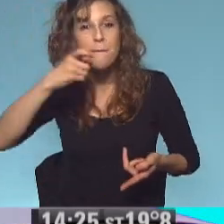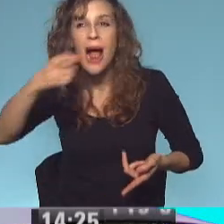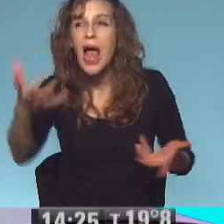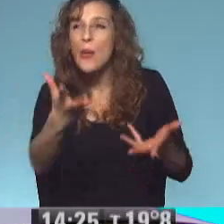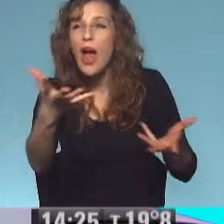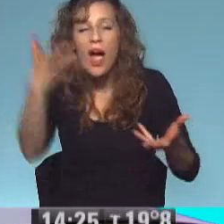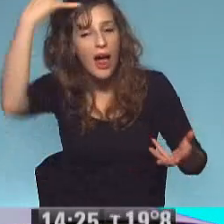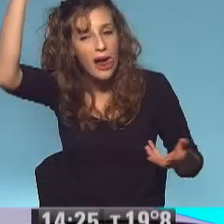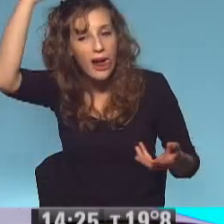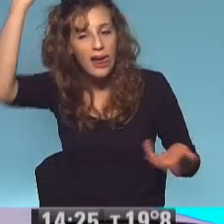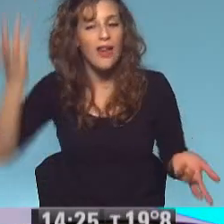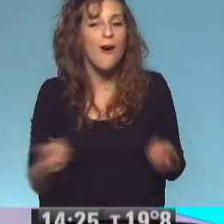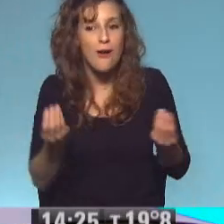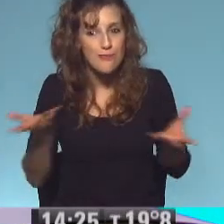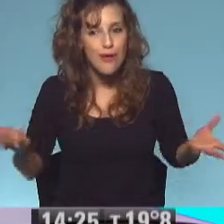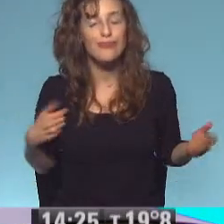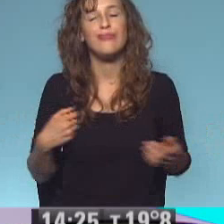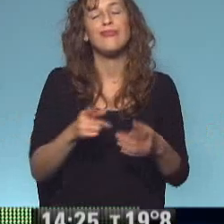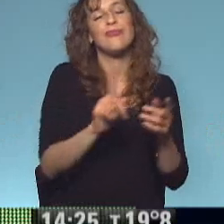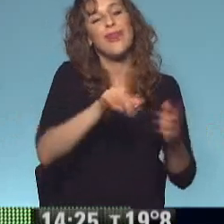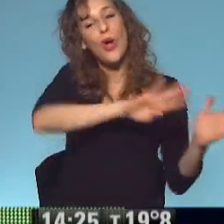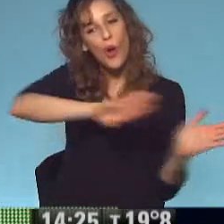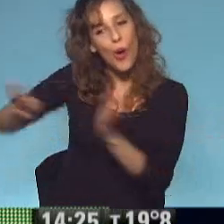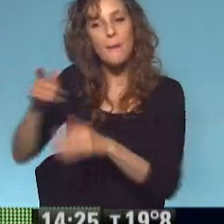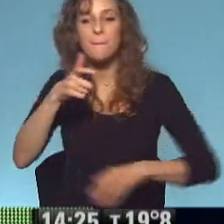Penacho. Penacho. Y palabras muy pesadas.